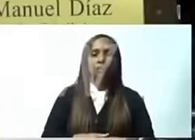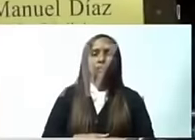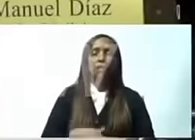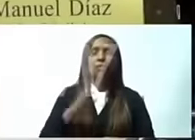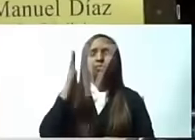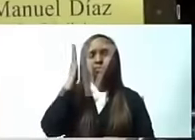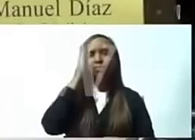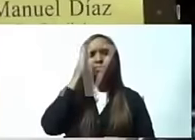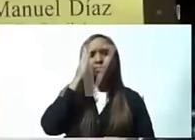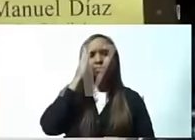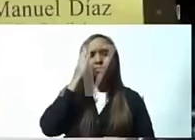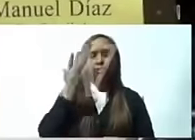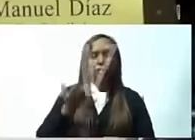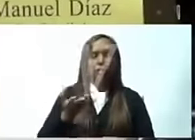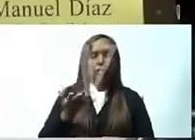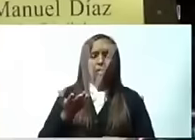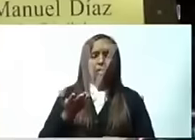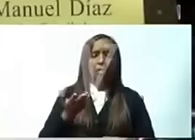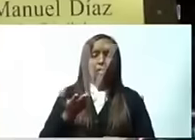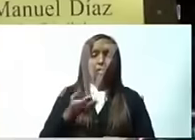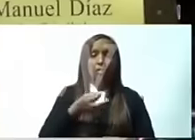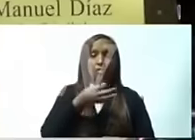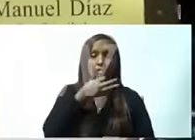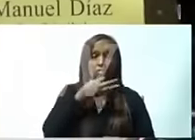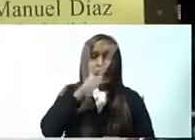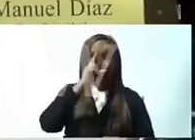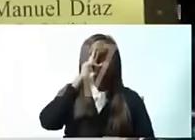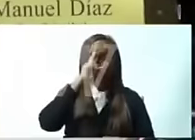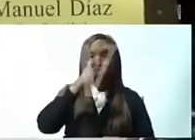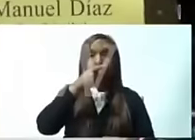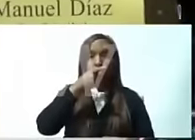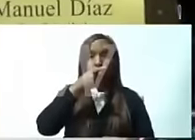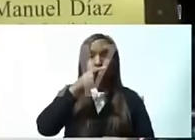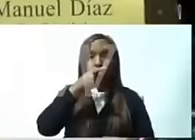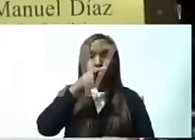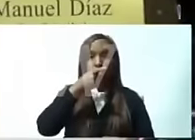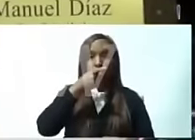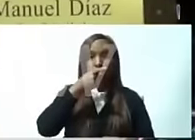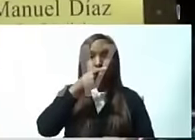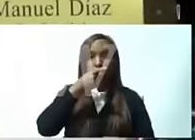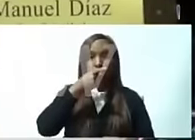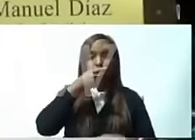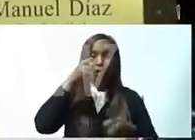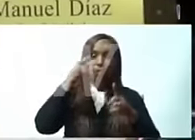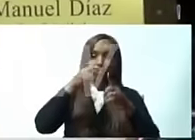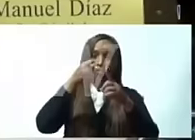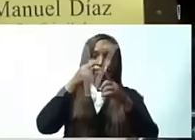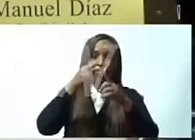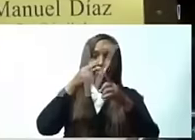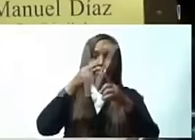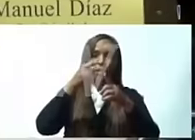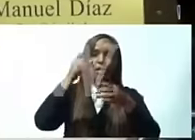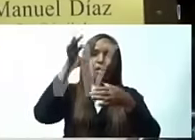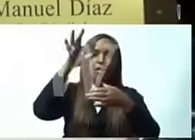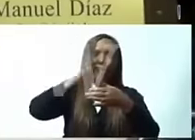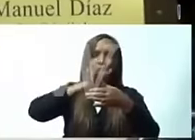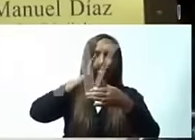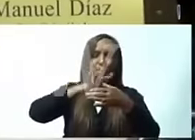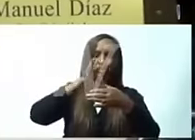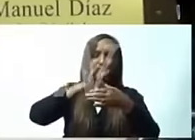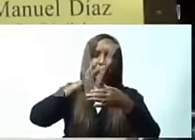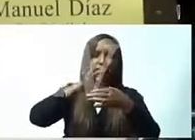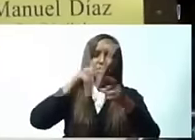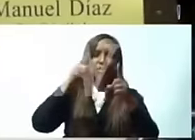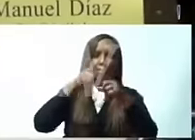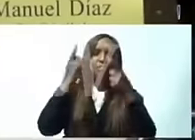nosotros, perteneciente a un partido electoral, busca la primacía para obtener la victoria.